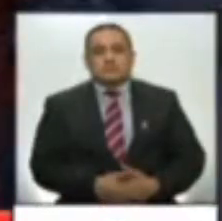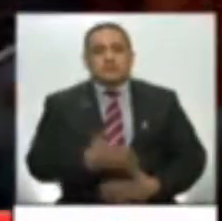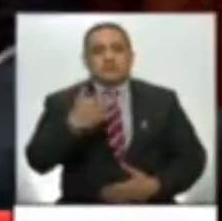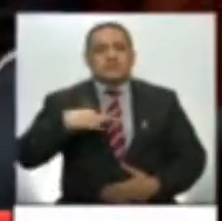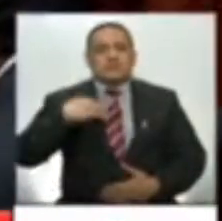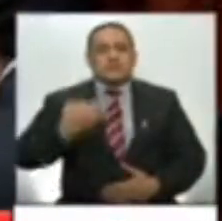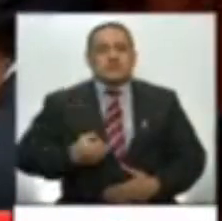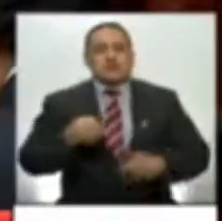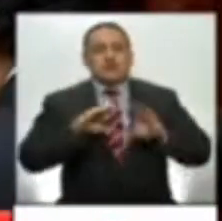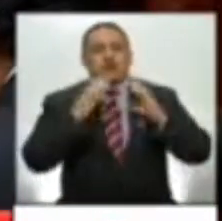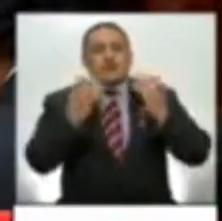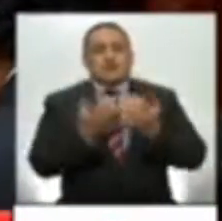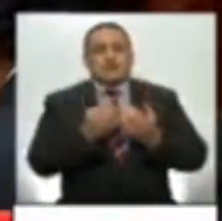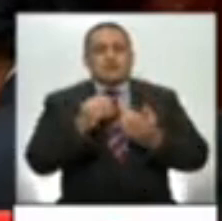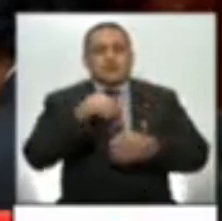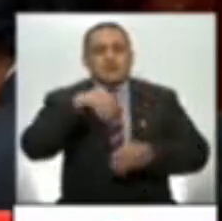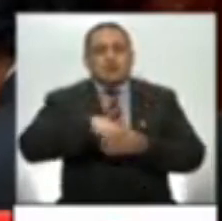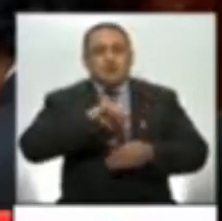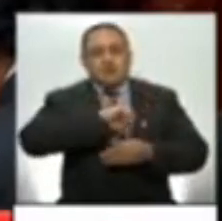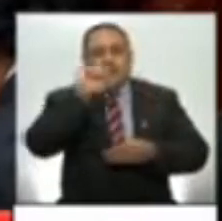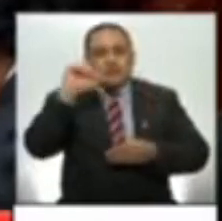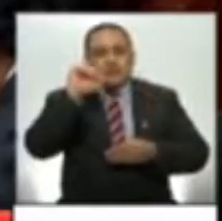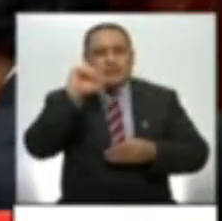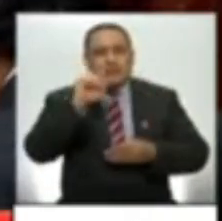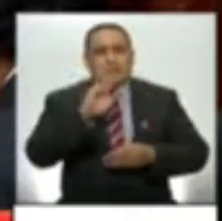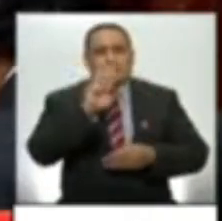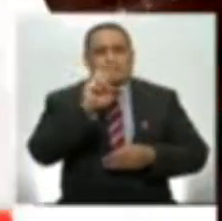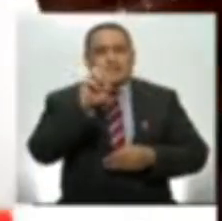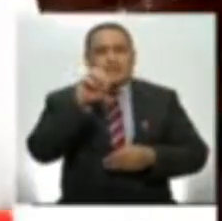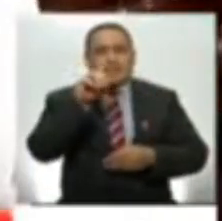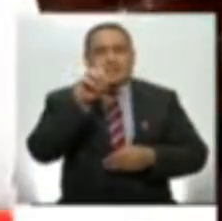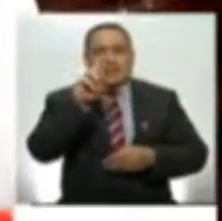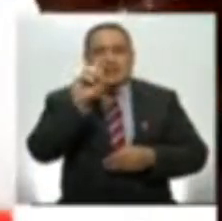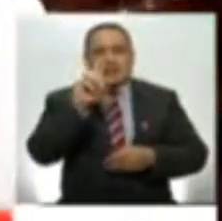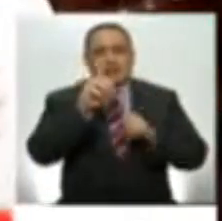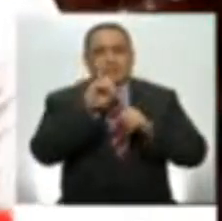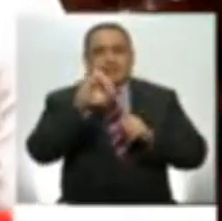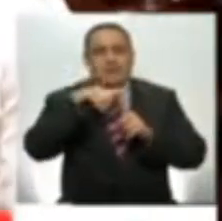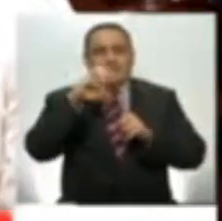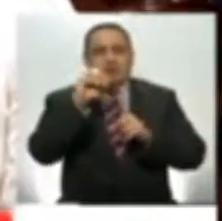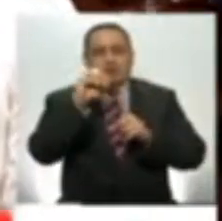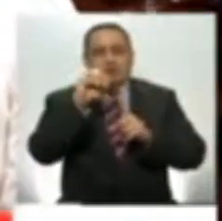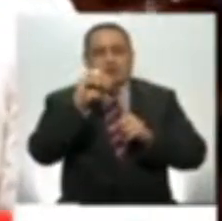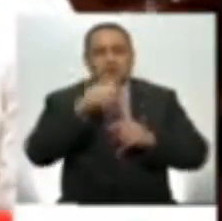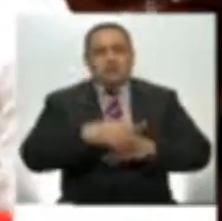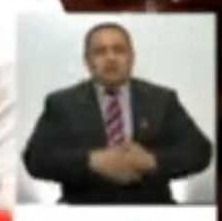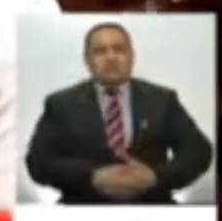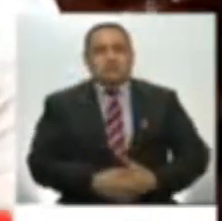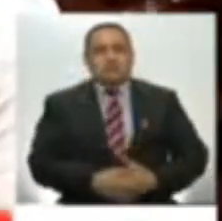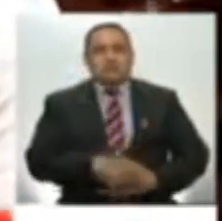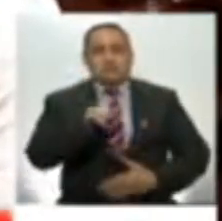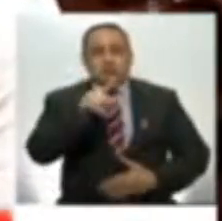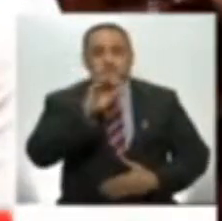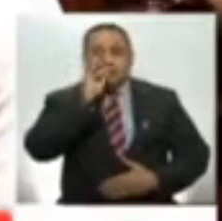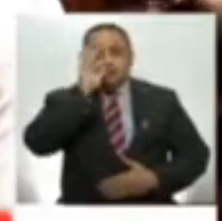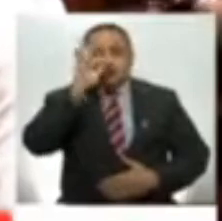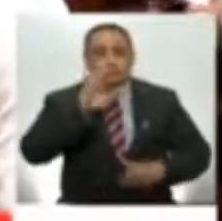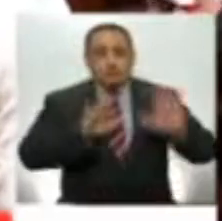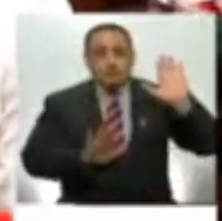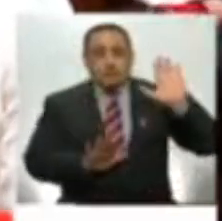Señor congresista electo Bernardo Jaime Quito Sarmiento, ¿jura